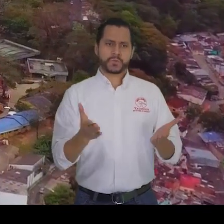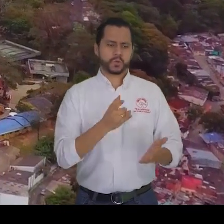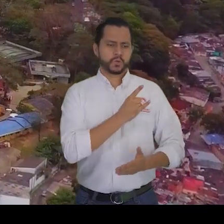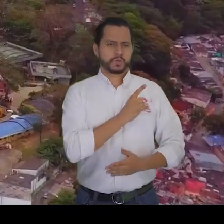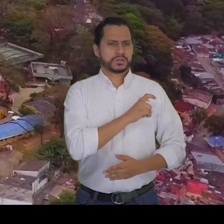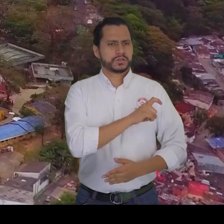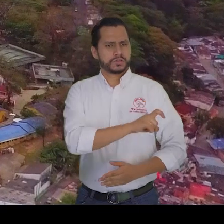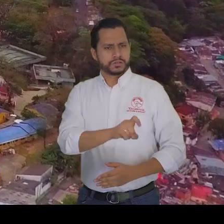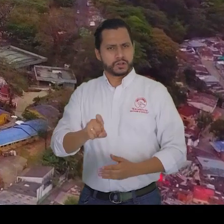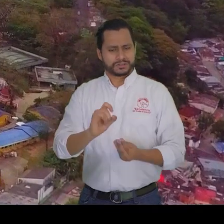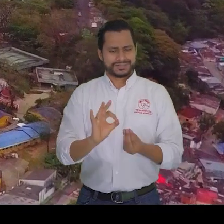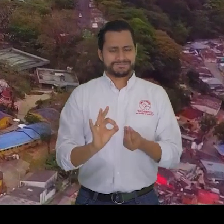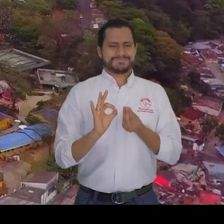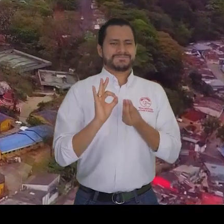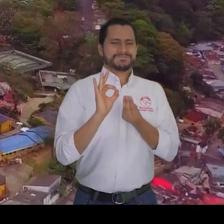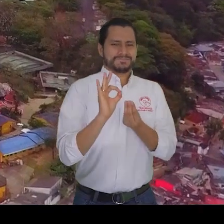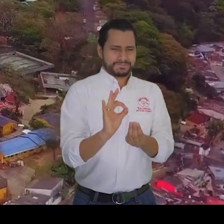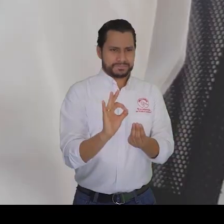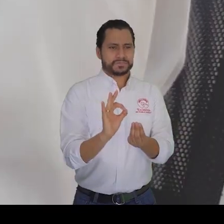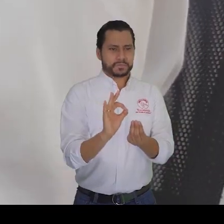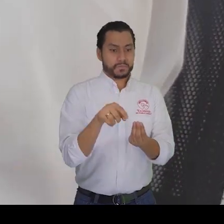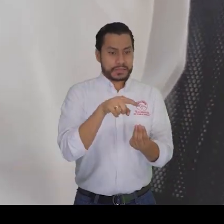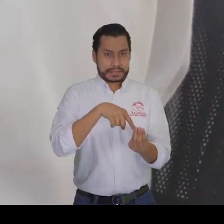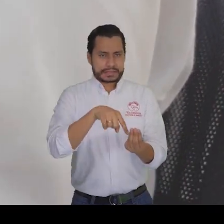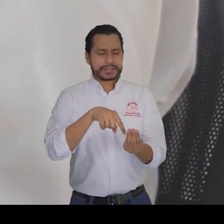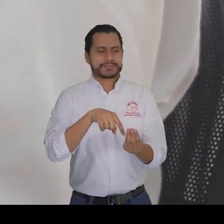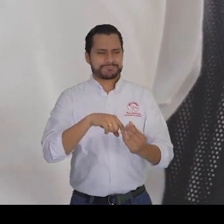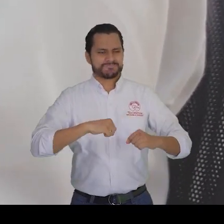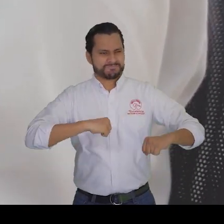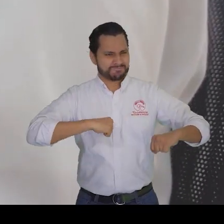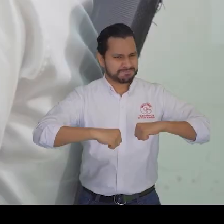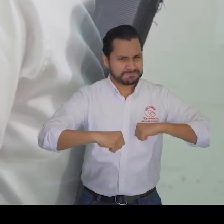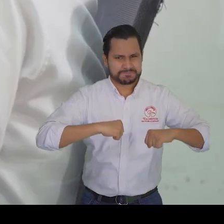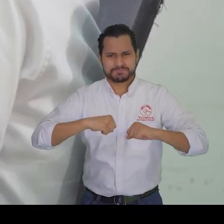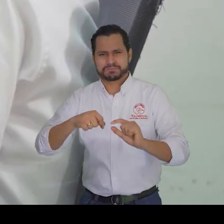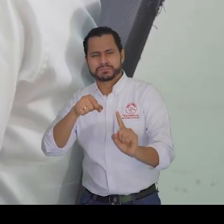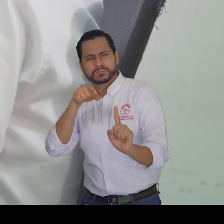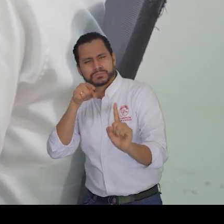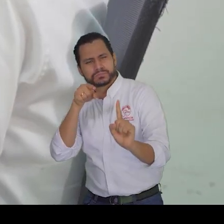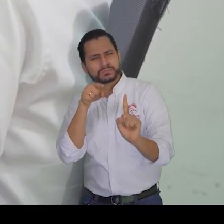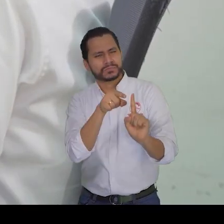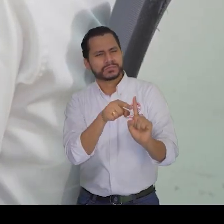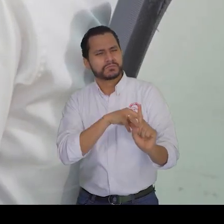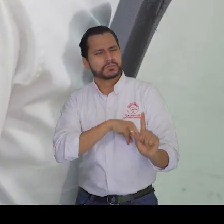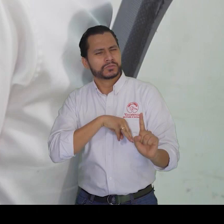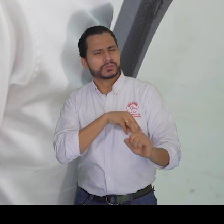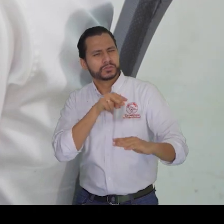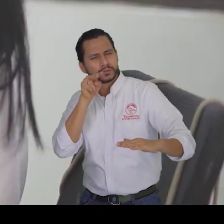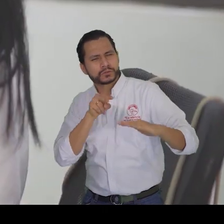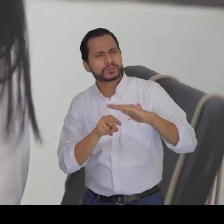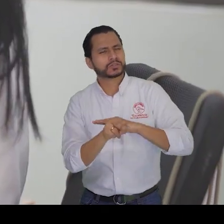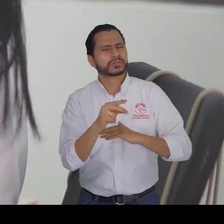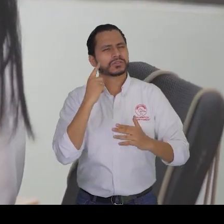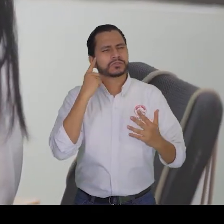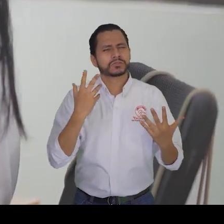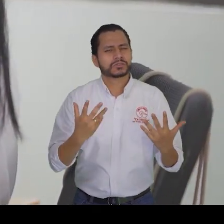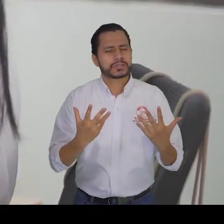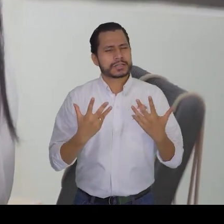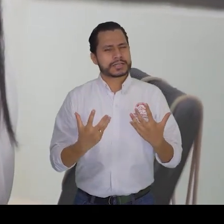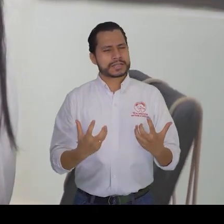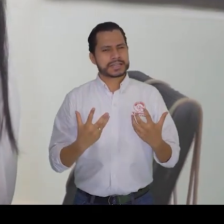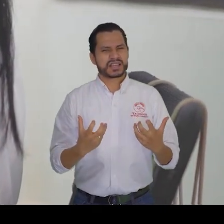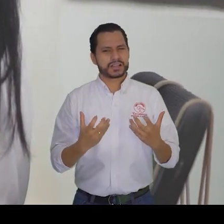universidad viene desarrollando con criterios de calidad académica sus funciones misionales hacia una mayor democratización